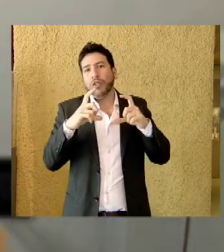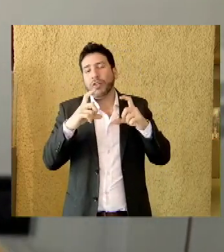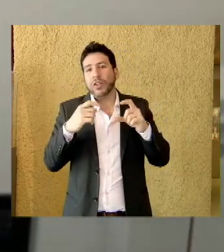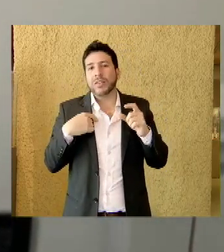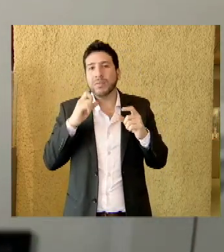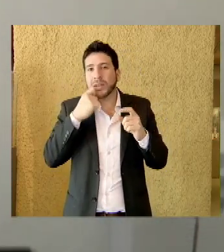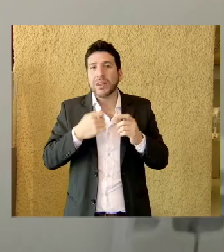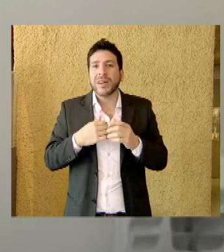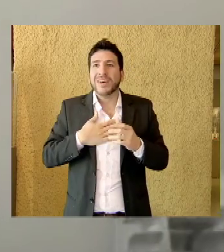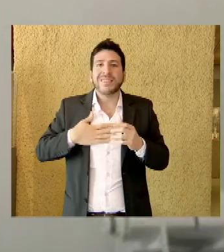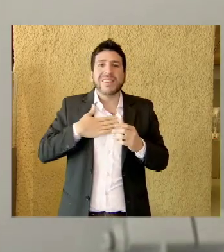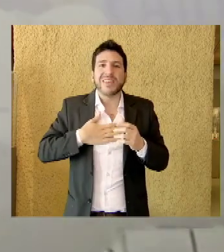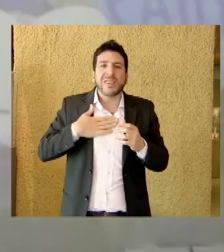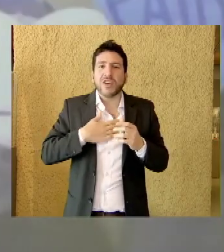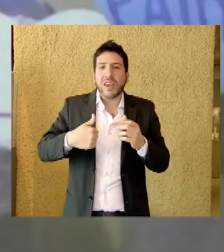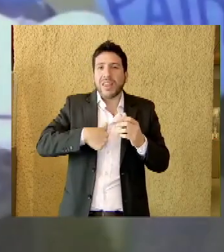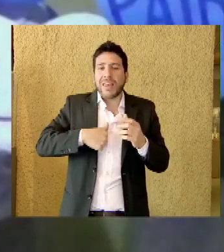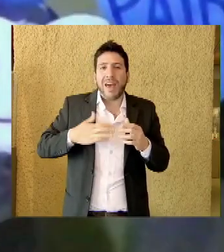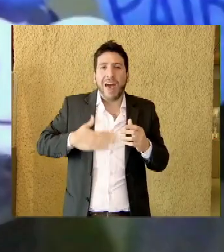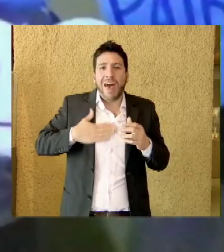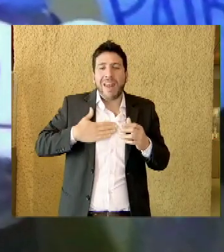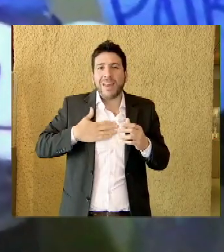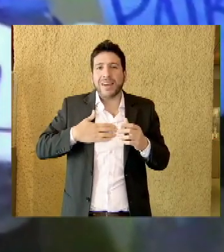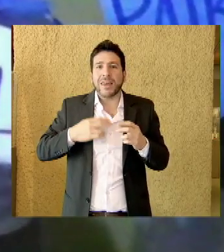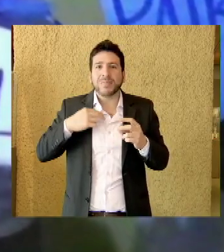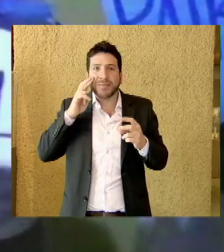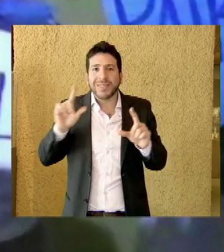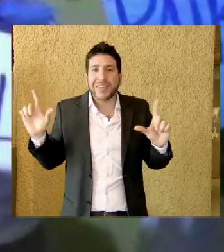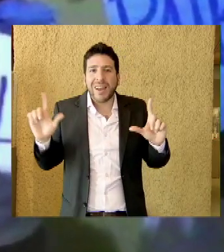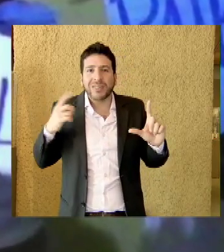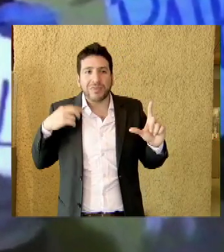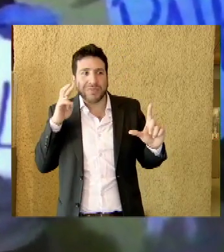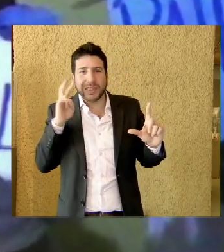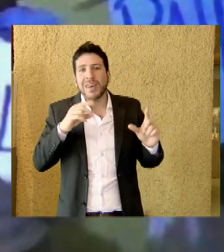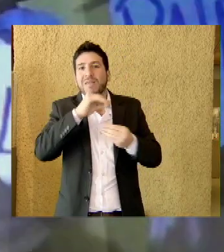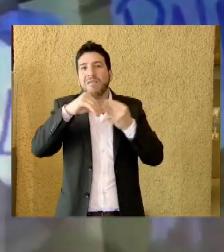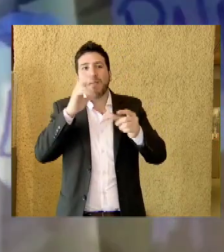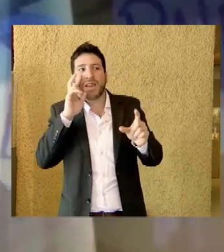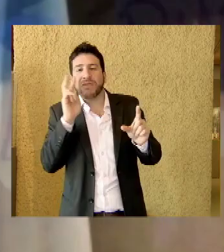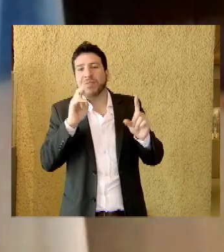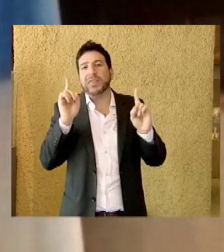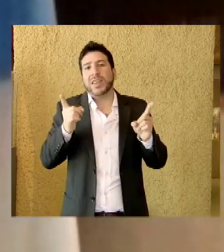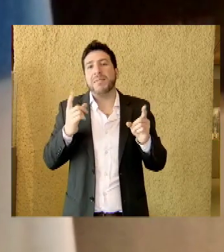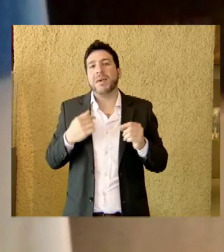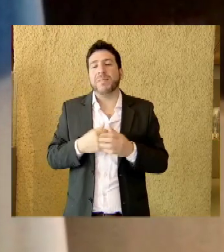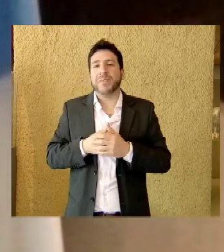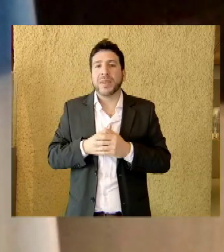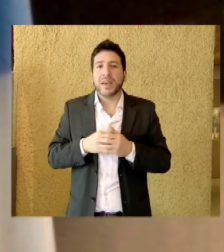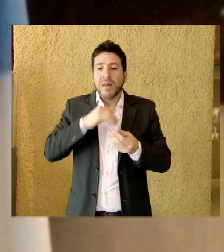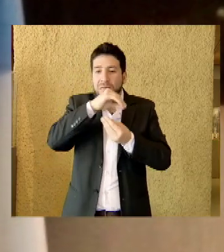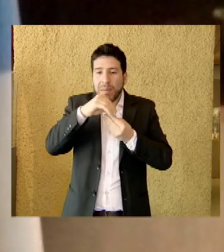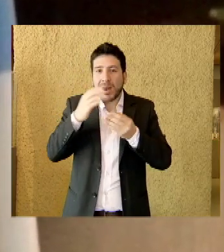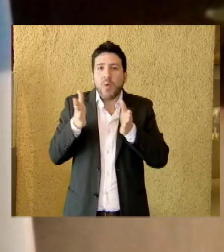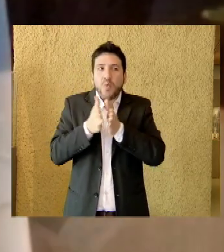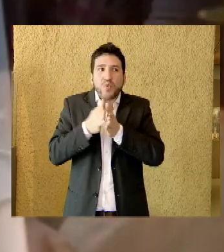cierta sensación, ¿no?, y alegría verse en la televisión, sobre todo en familia, como vemos allí, ya con las familias que pudieron juntarse, como